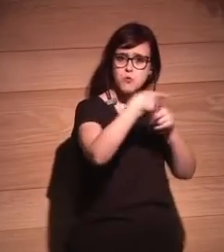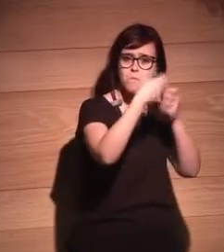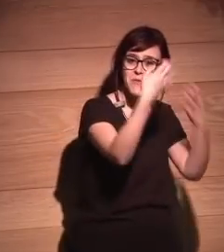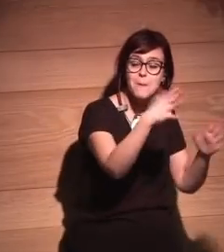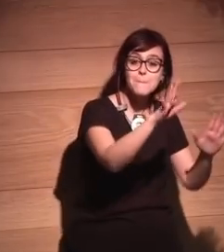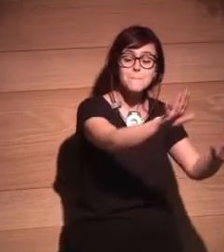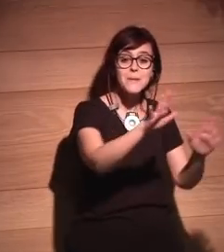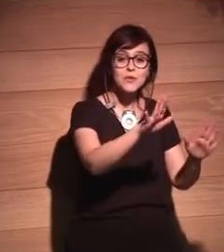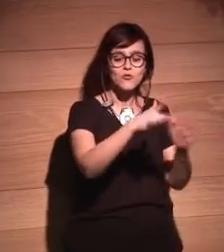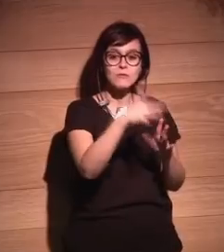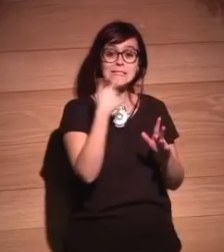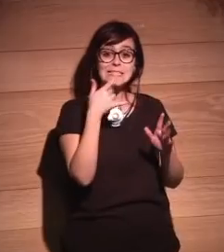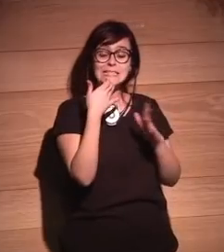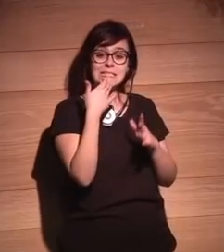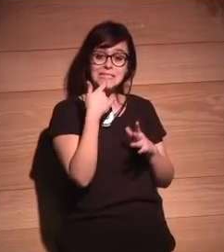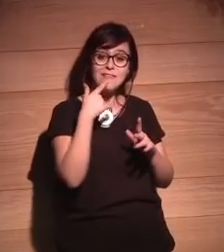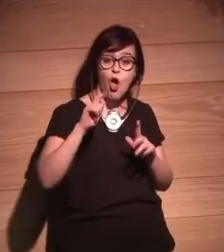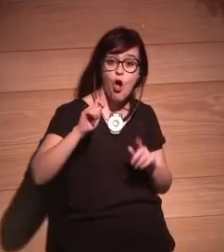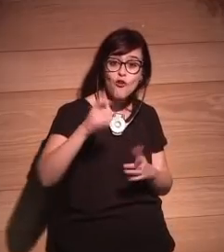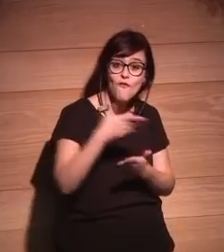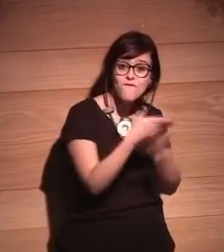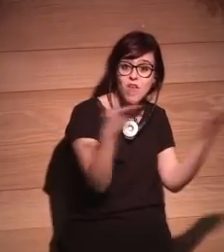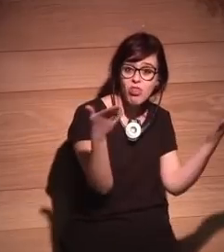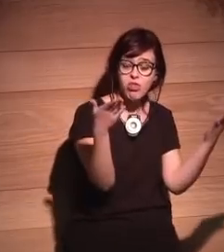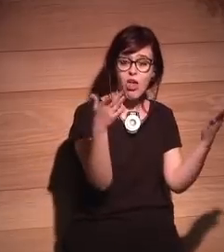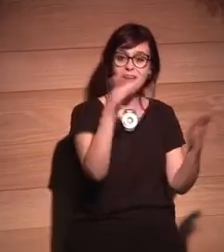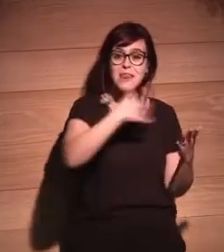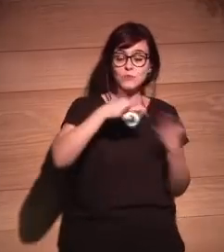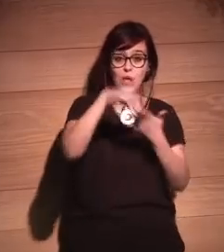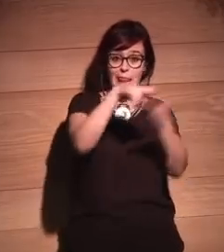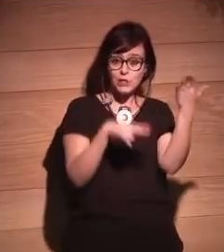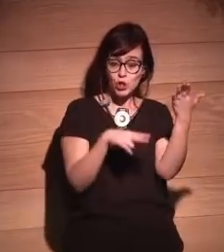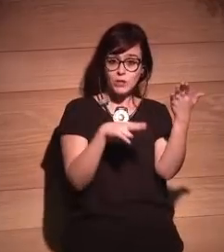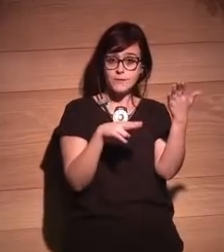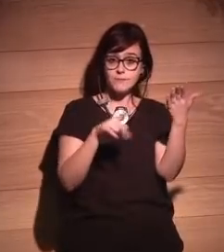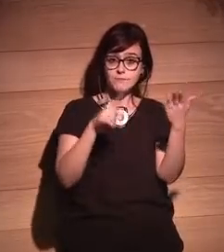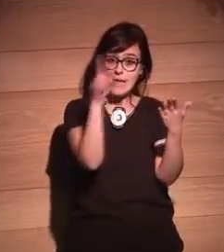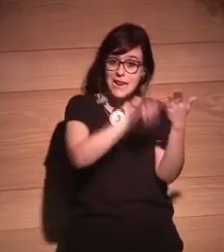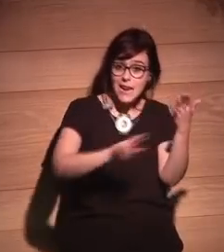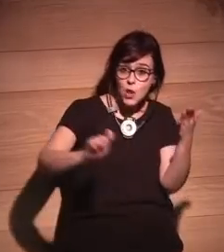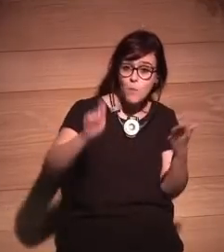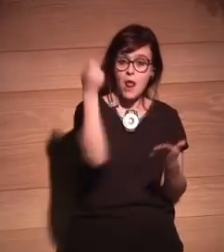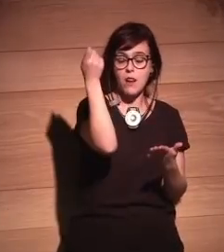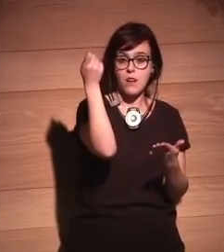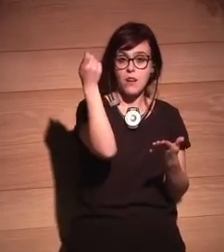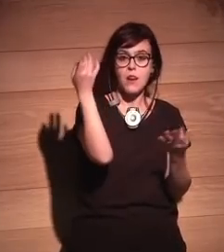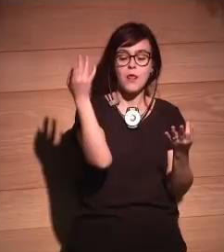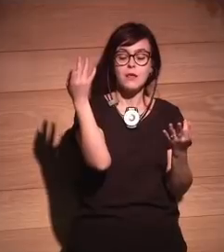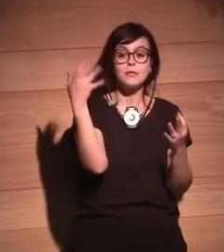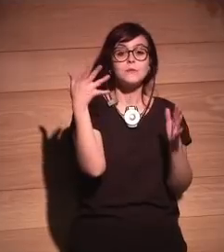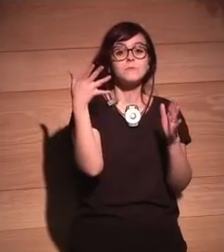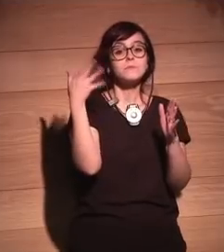En la reconquista de la confianza respecto a los lectores, pues forma parte de este